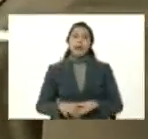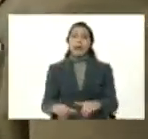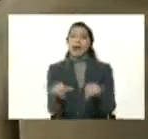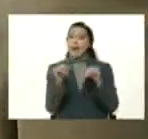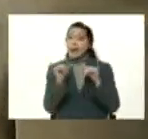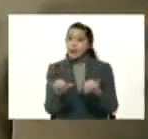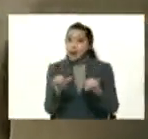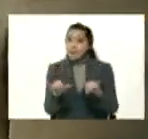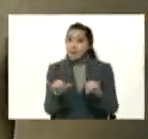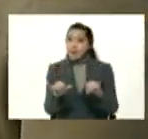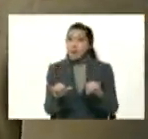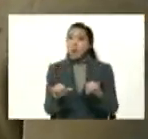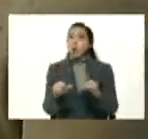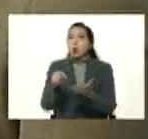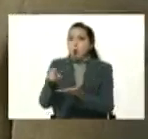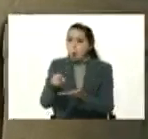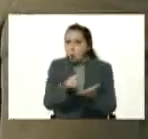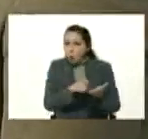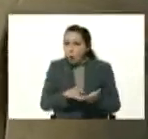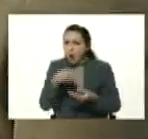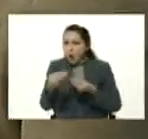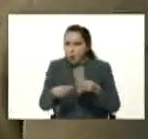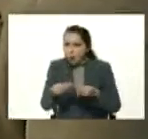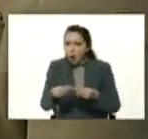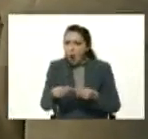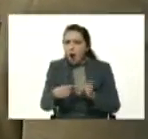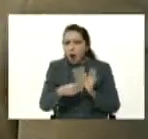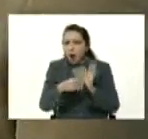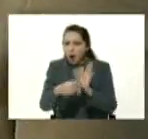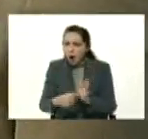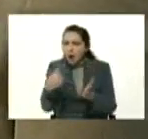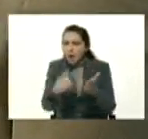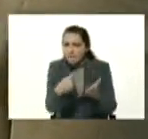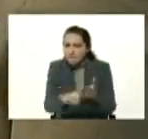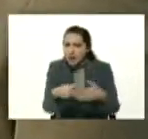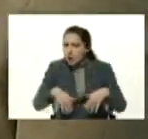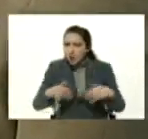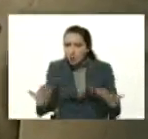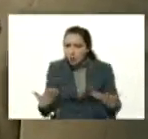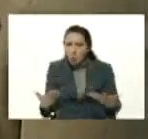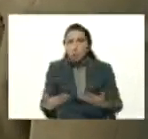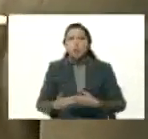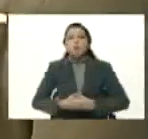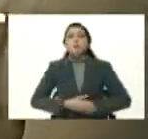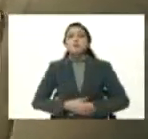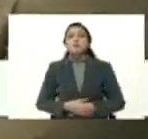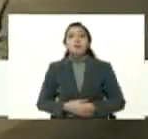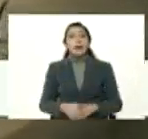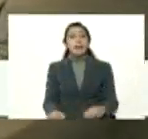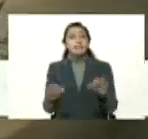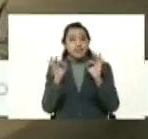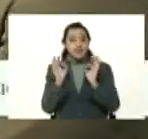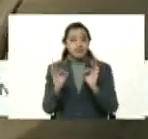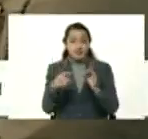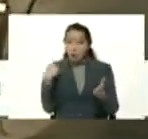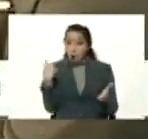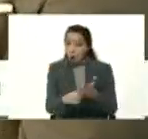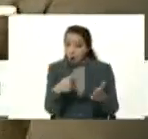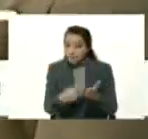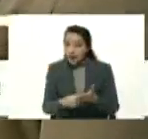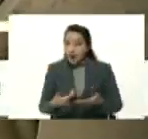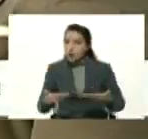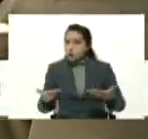Estos códigos arancelarios, esta protección arancelaria, estos aranceles específicos,